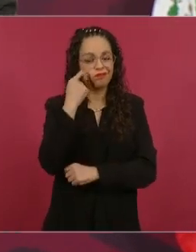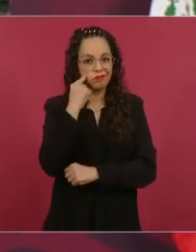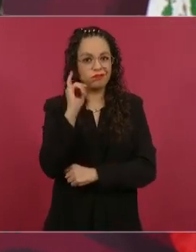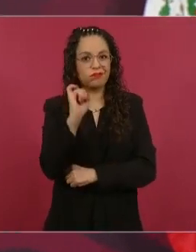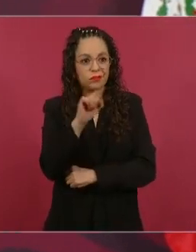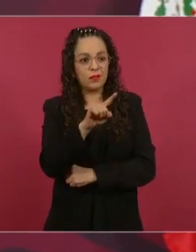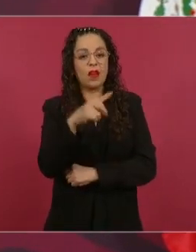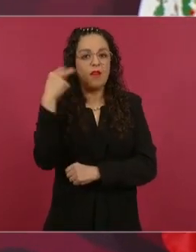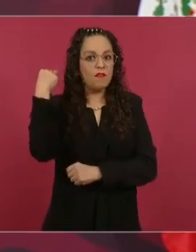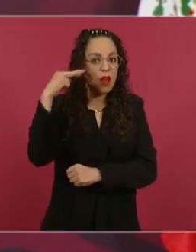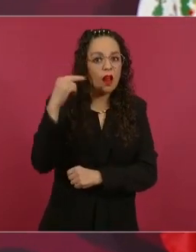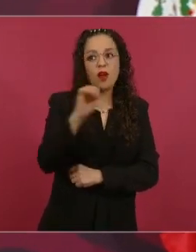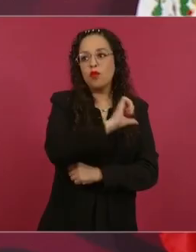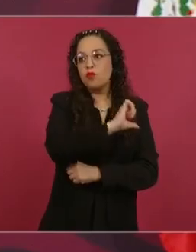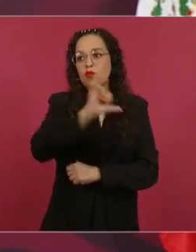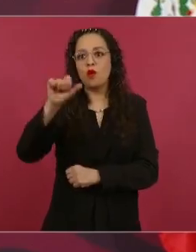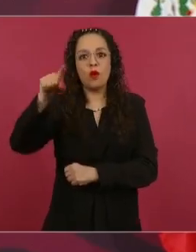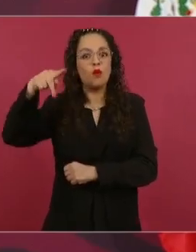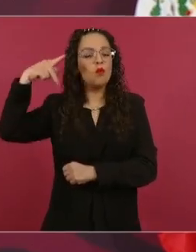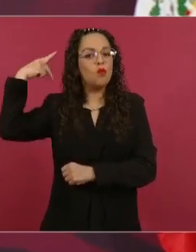autopista por Esperanza,